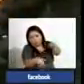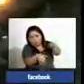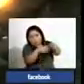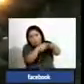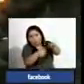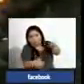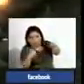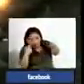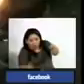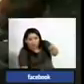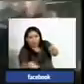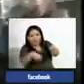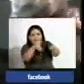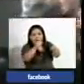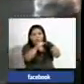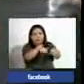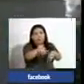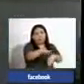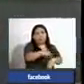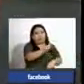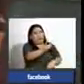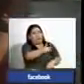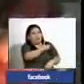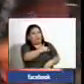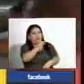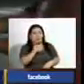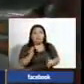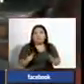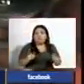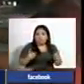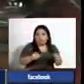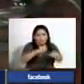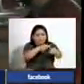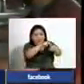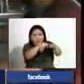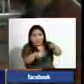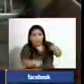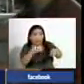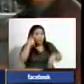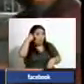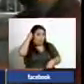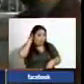Escalón, al poniente de San Salvador. De acuerdo a versiones de los habitantes, el joven